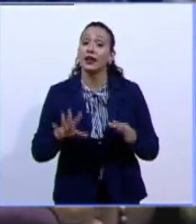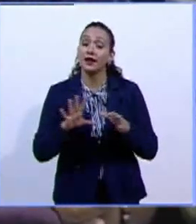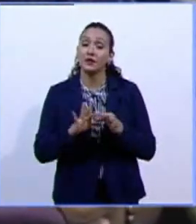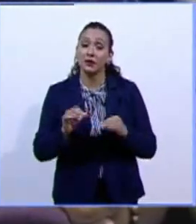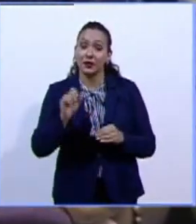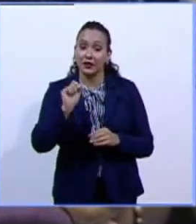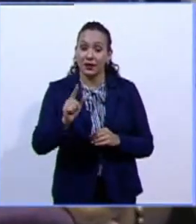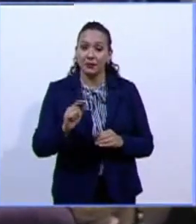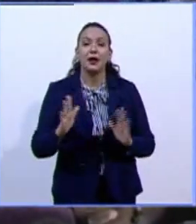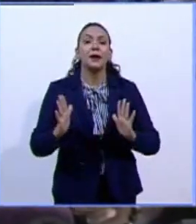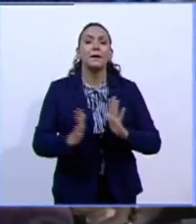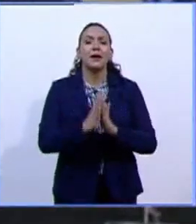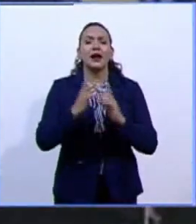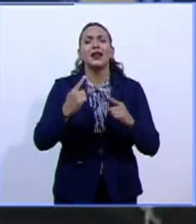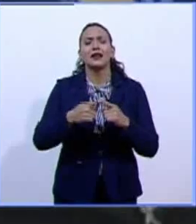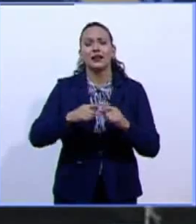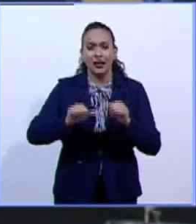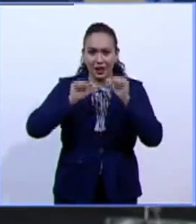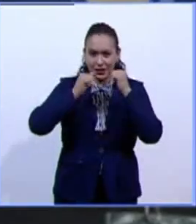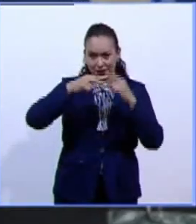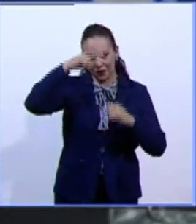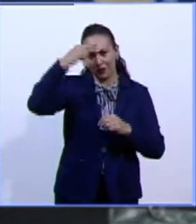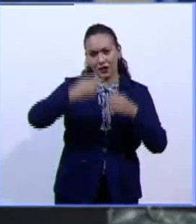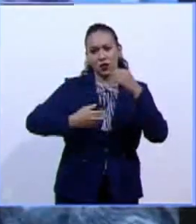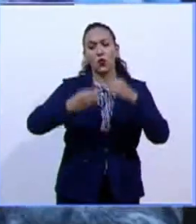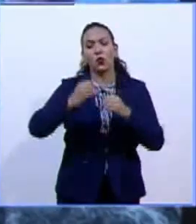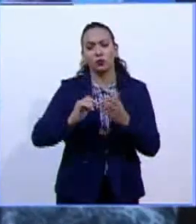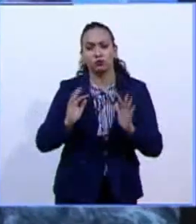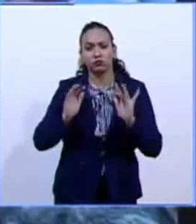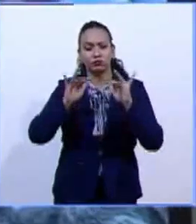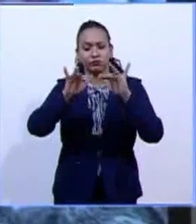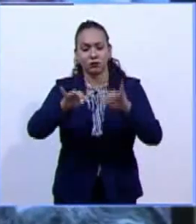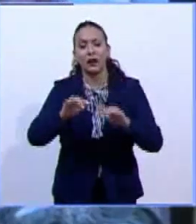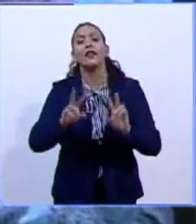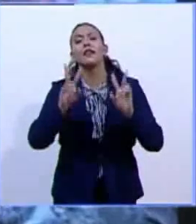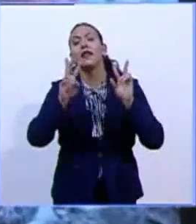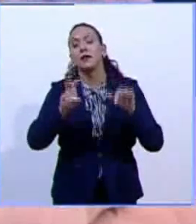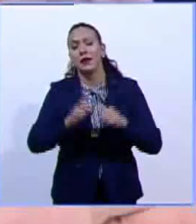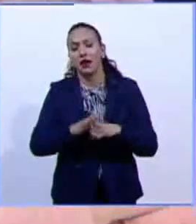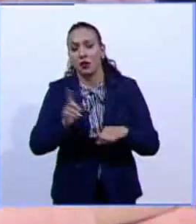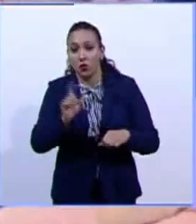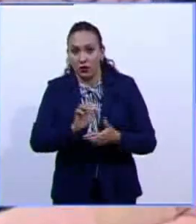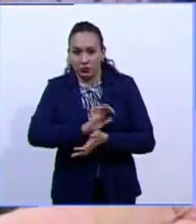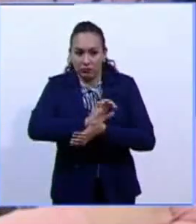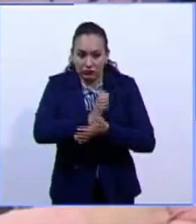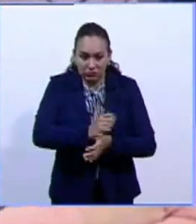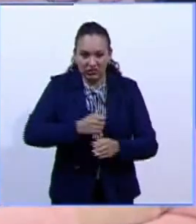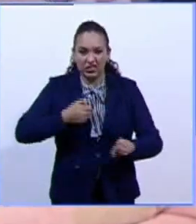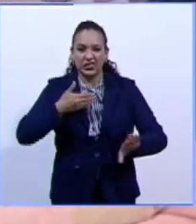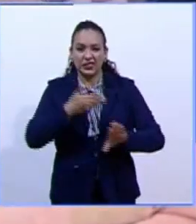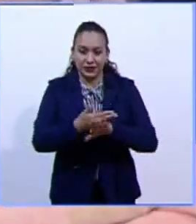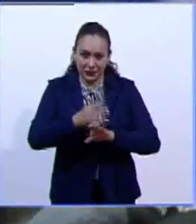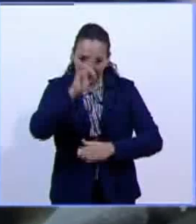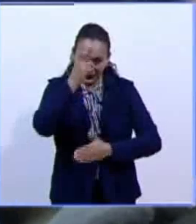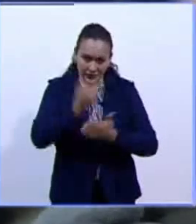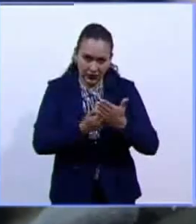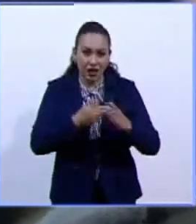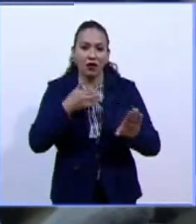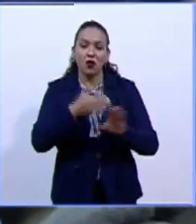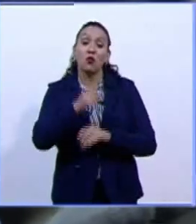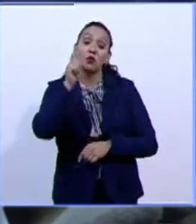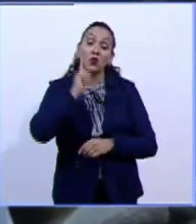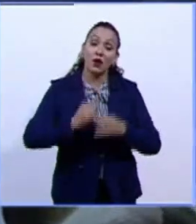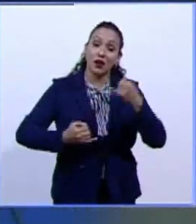de la Asociación Mexicana de Juzgadores en la audiencia regional sobre la violencia y discriminación basadas en el género contra mujeres